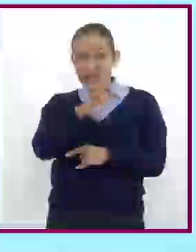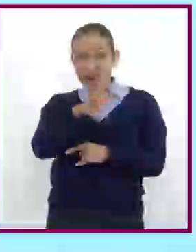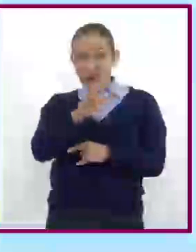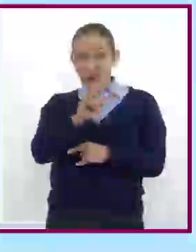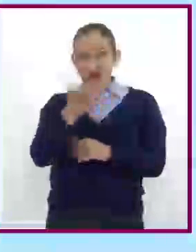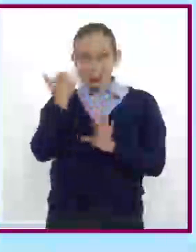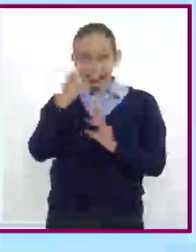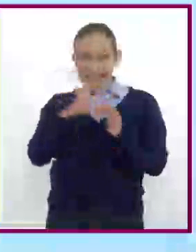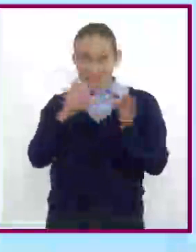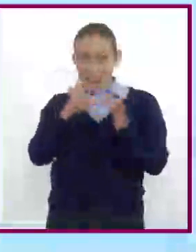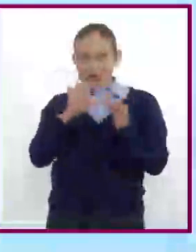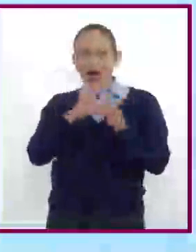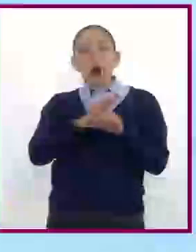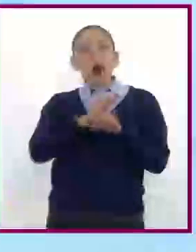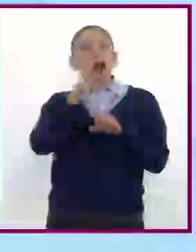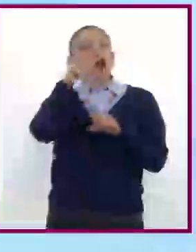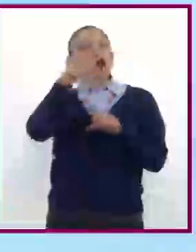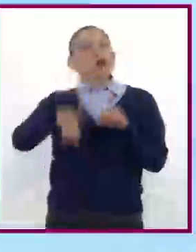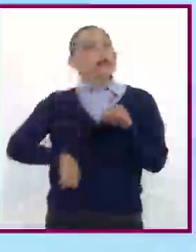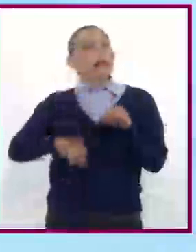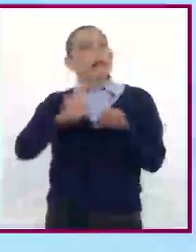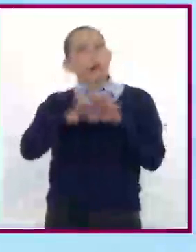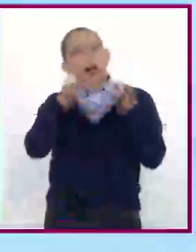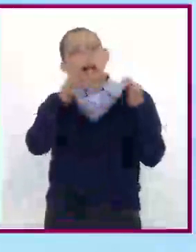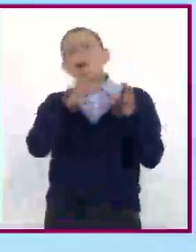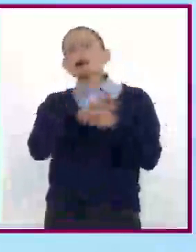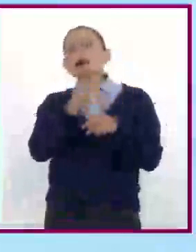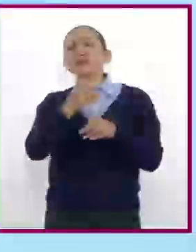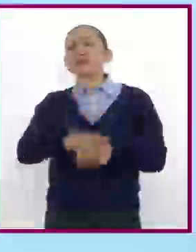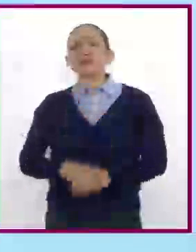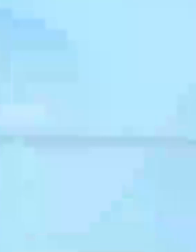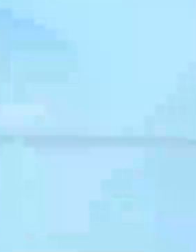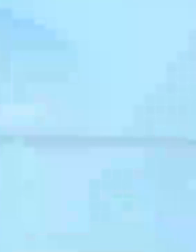el locutor, ¿cuál les llamó más la atención y por qué?